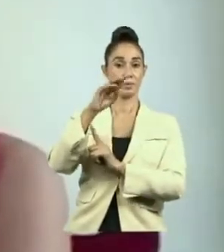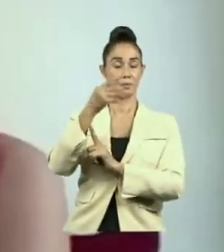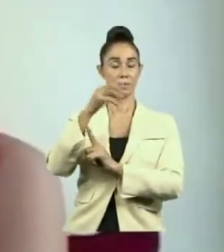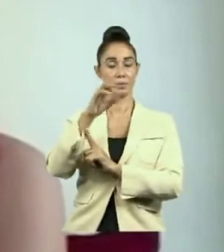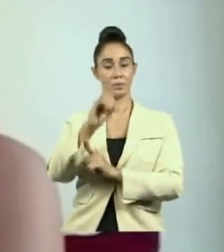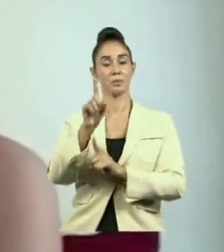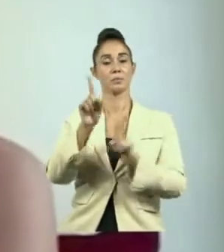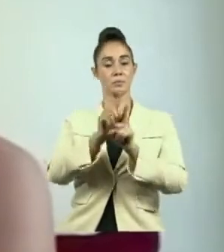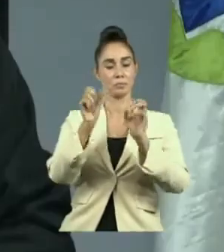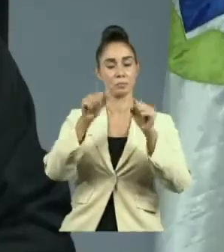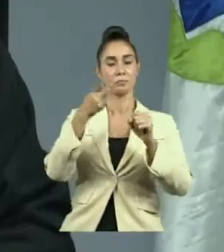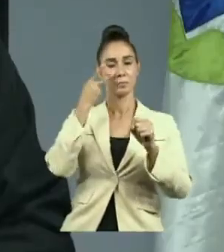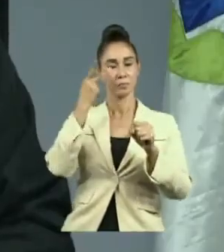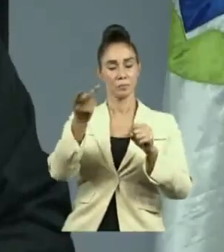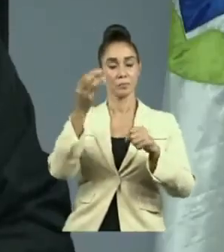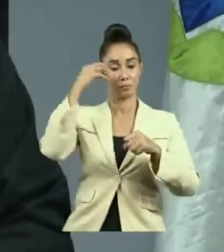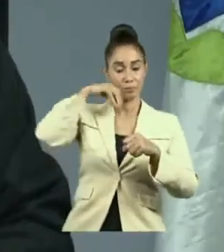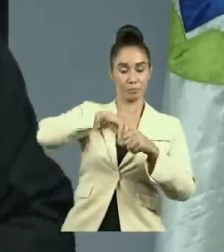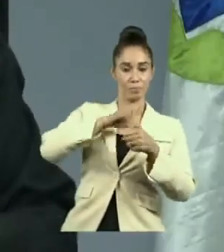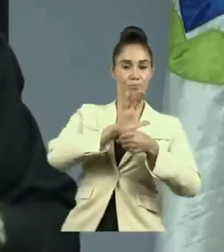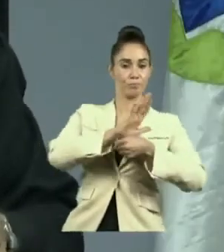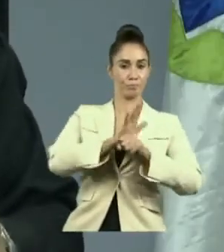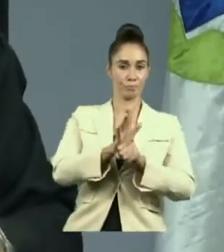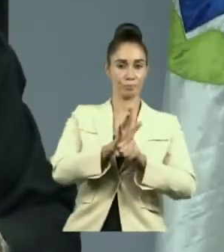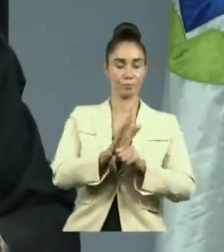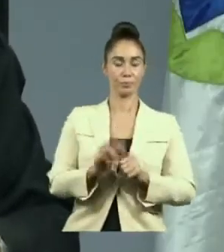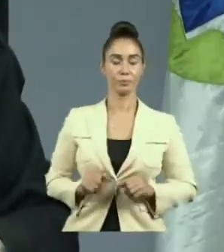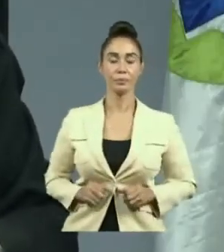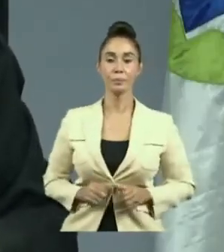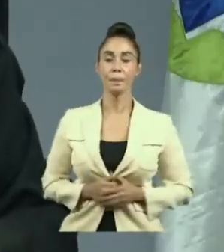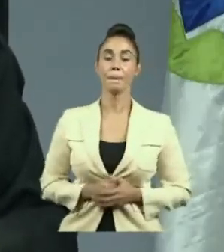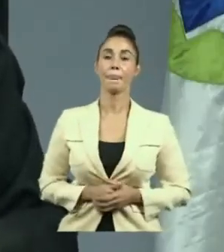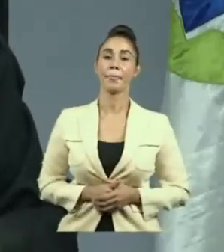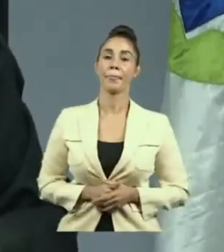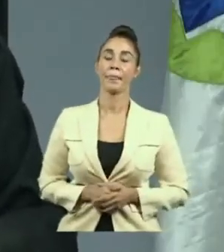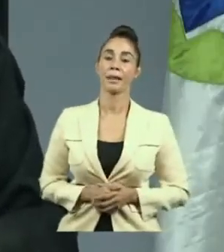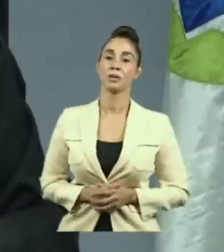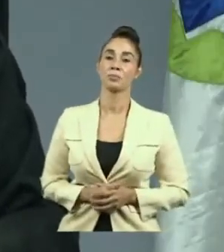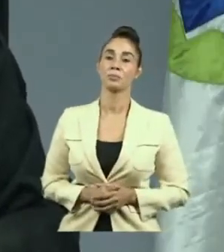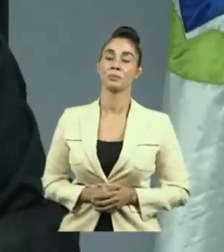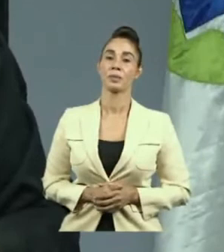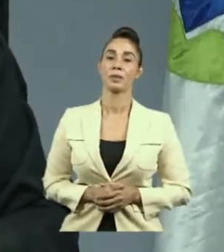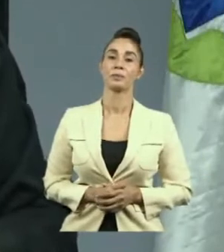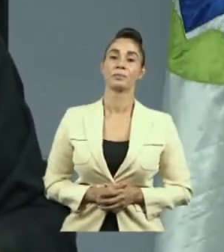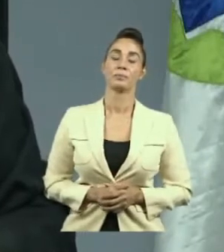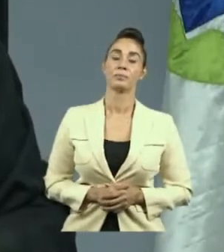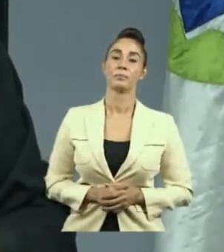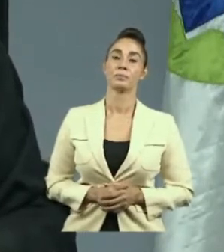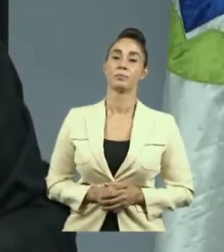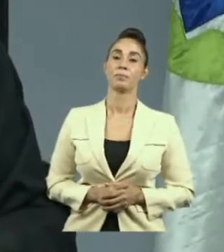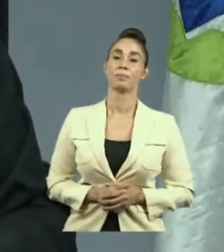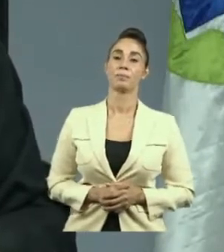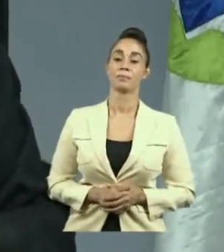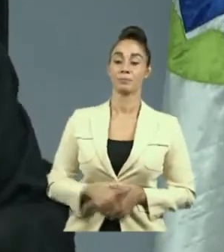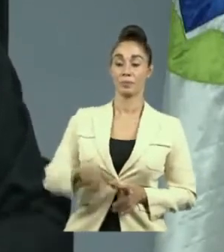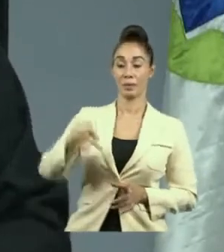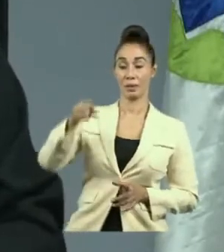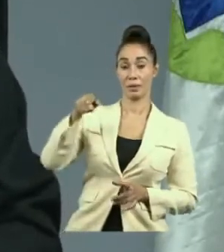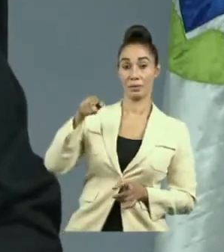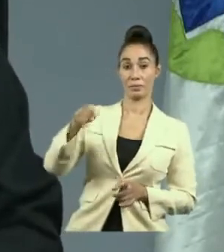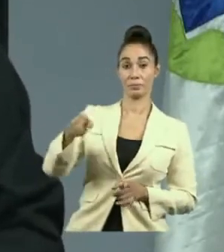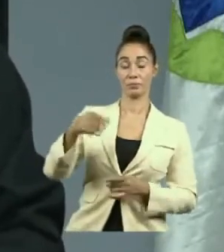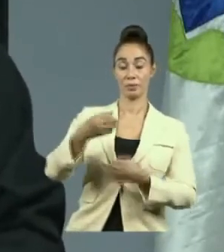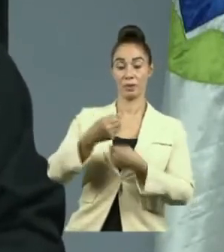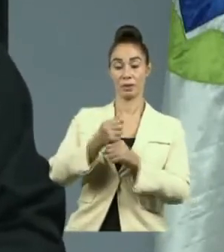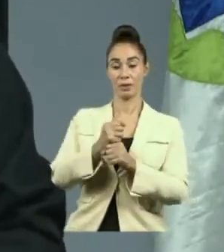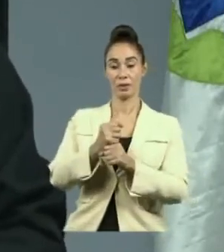finalidad diagnóstica importante y allí se ha producido esto y estamos pues